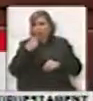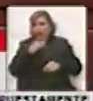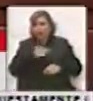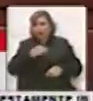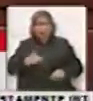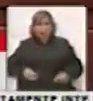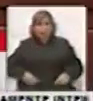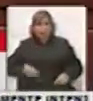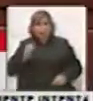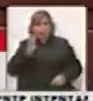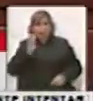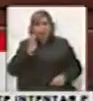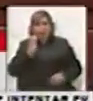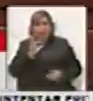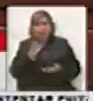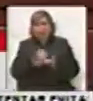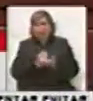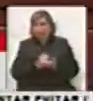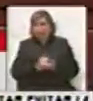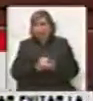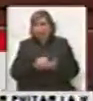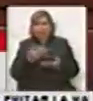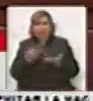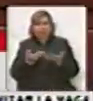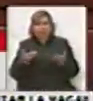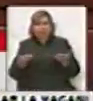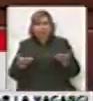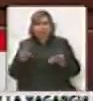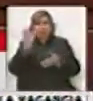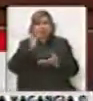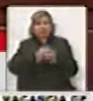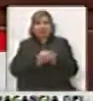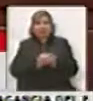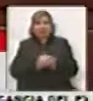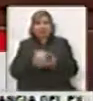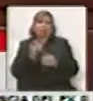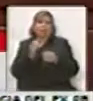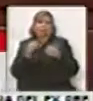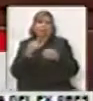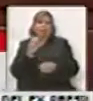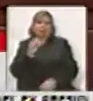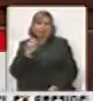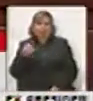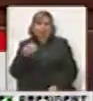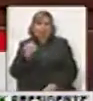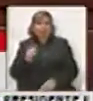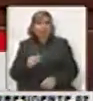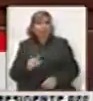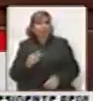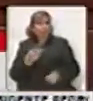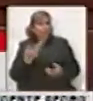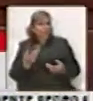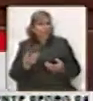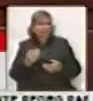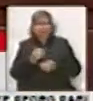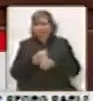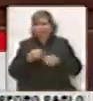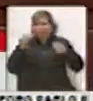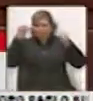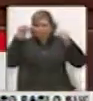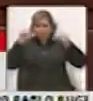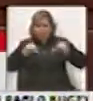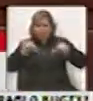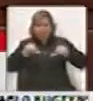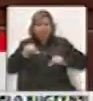ministro de Economía y Finanzas levantar algún tipo de impuesto adicional a las cooperativas cafetaleras, porque eso sería hundirlas